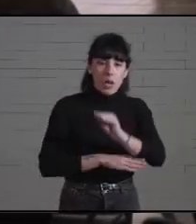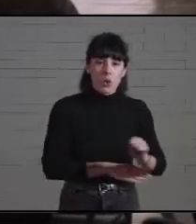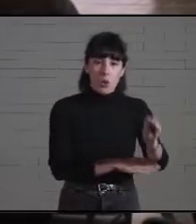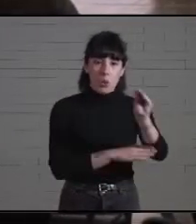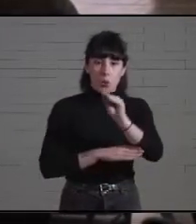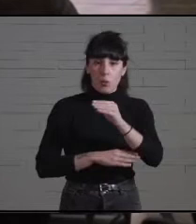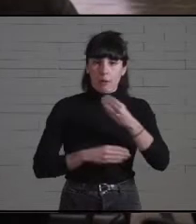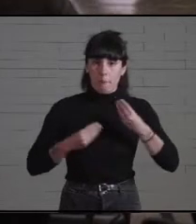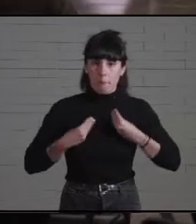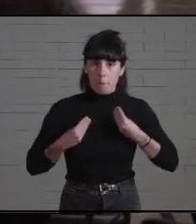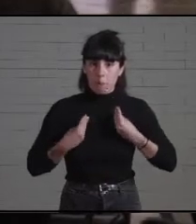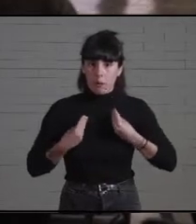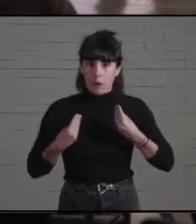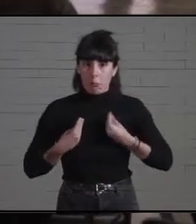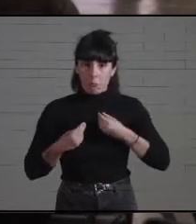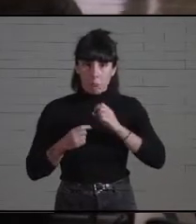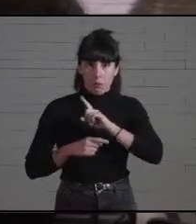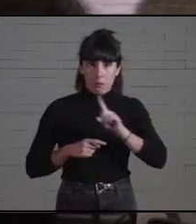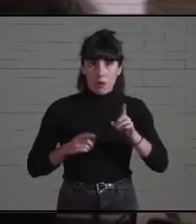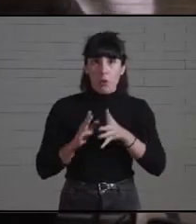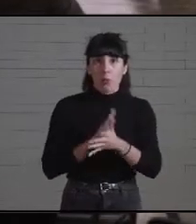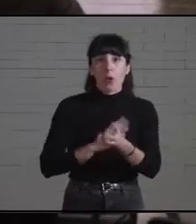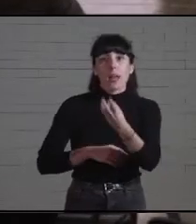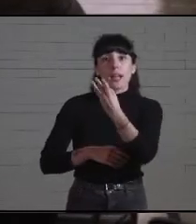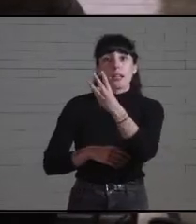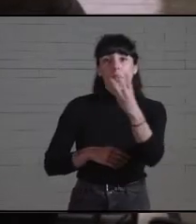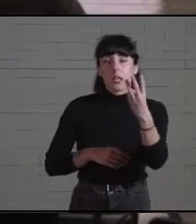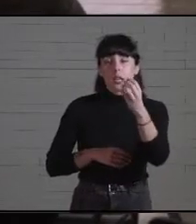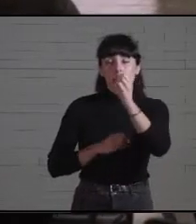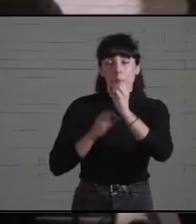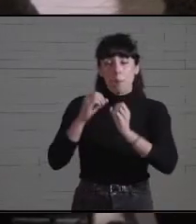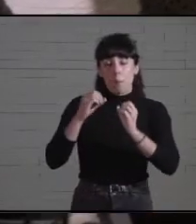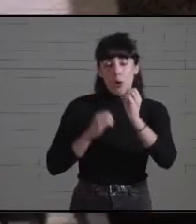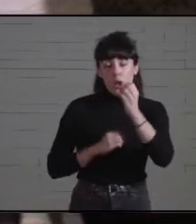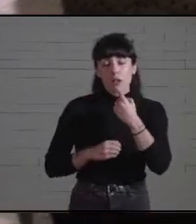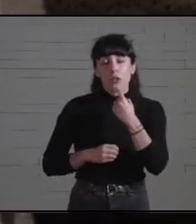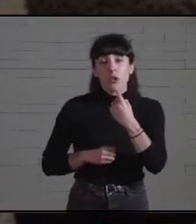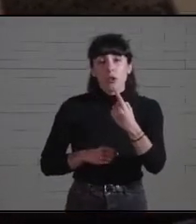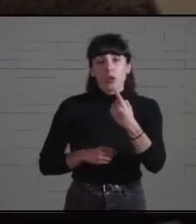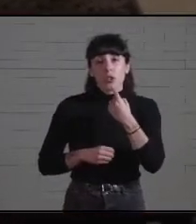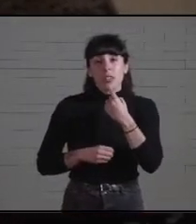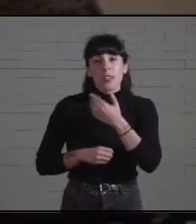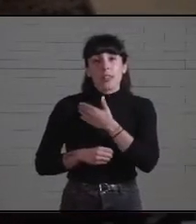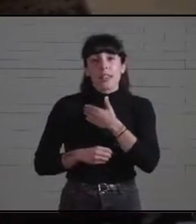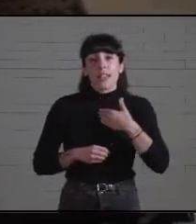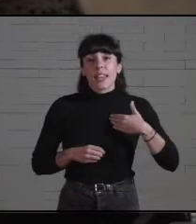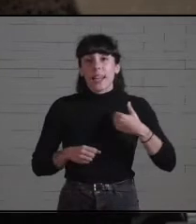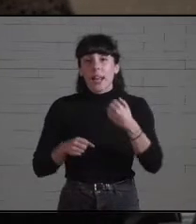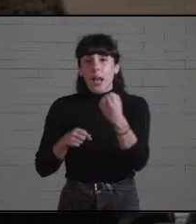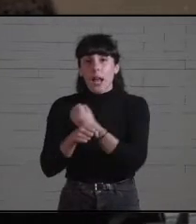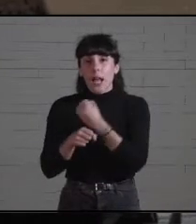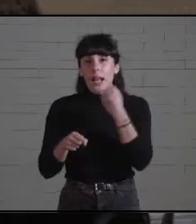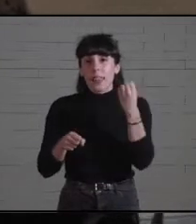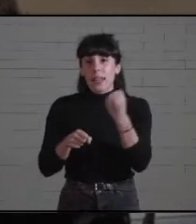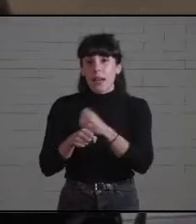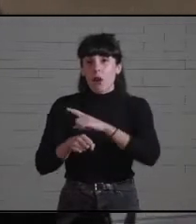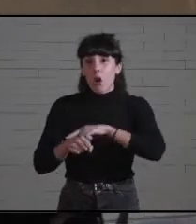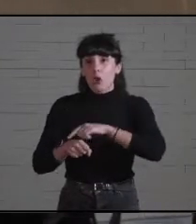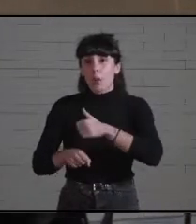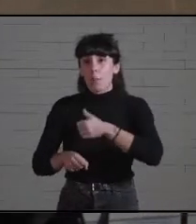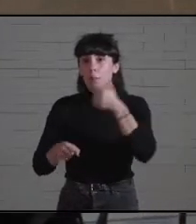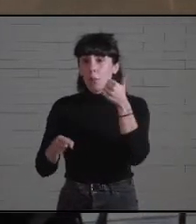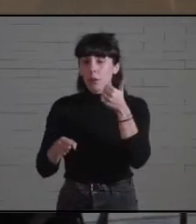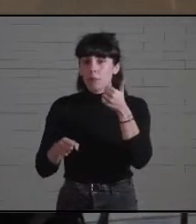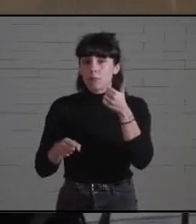no, el 33% dice que le gustaría poder dedicar más tiempo a su